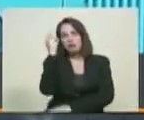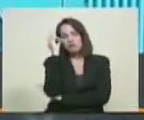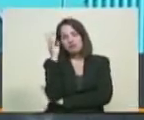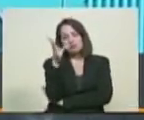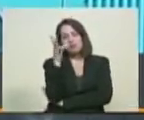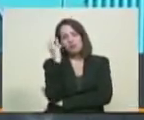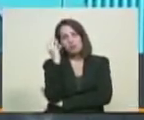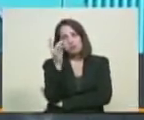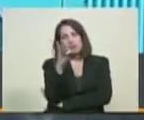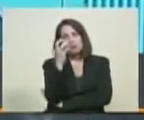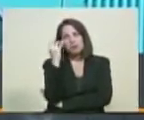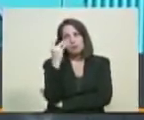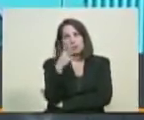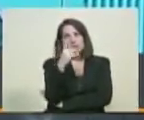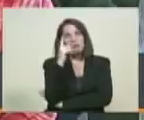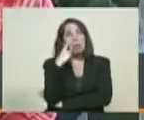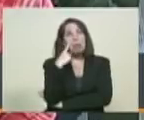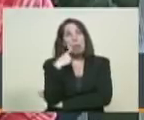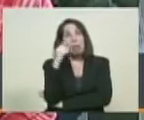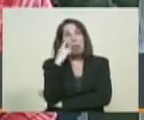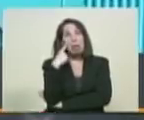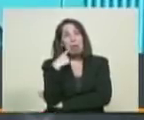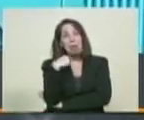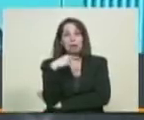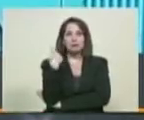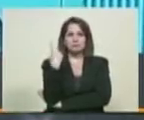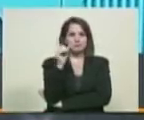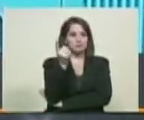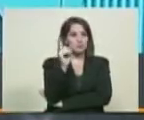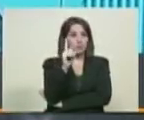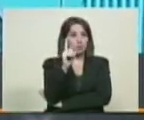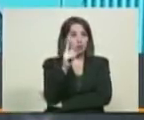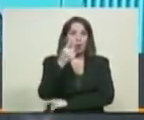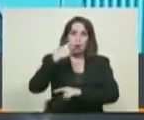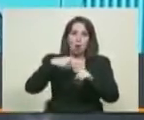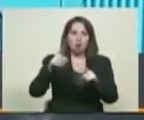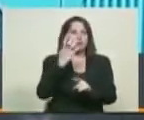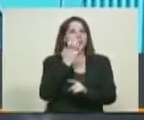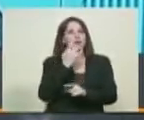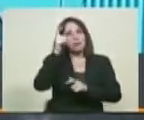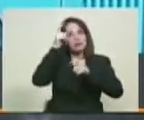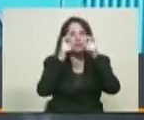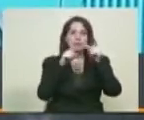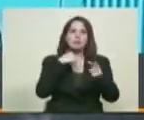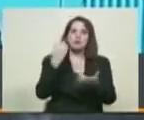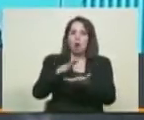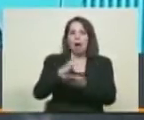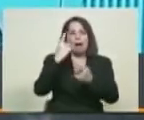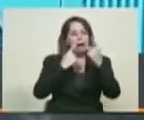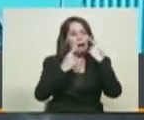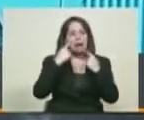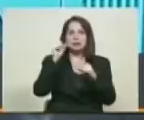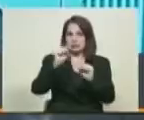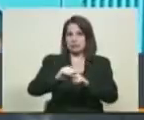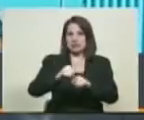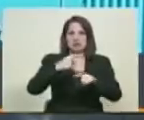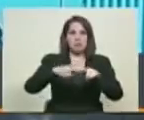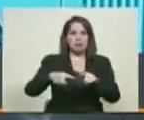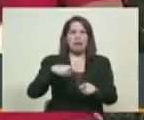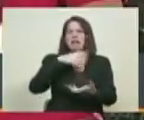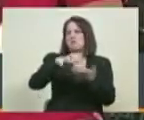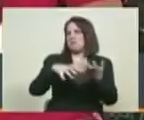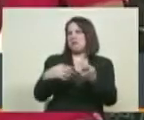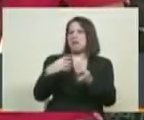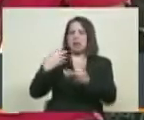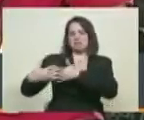llorando. ¿Ustedes me han visto llorando? Bueno, pero por otras razones de tristeza cuando se fue nuestro comandante. Pero ustedes me han visto lloriqueando, que tengo tal problema, que el